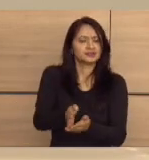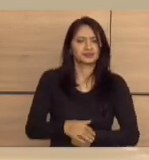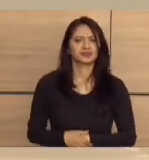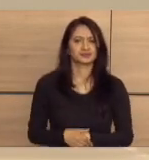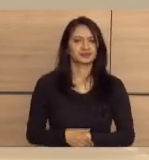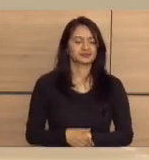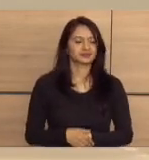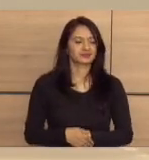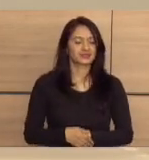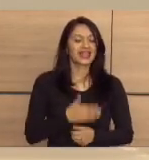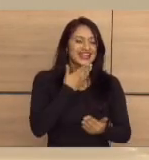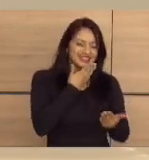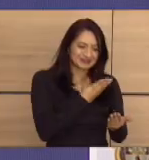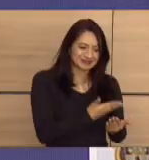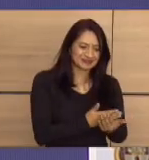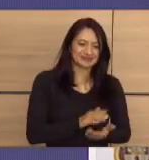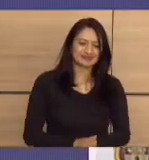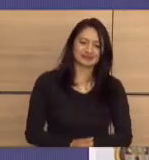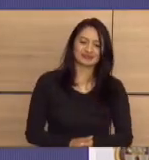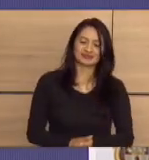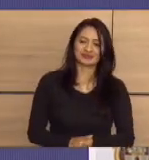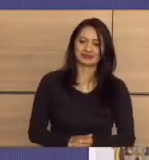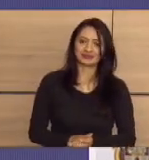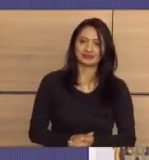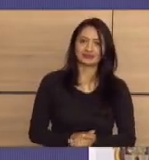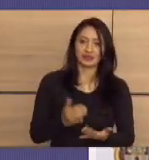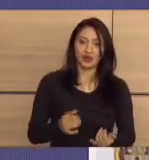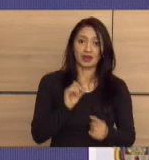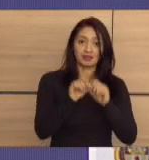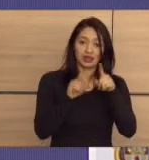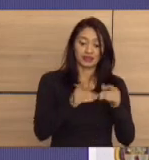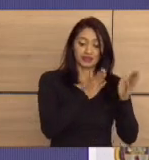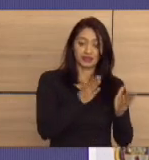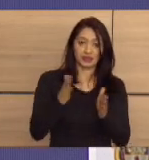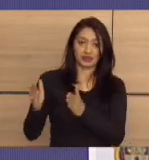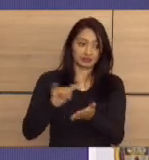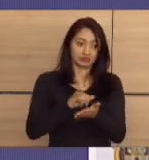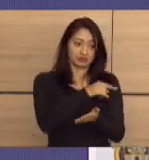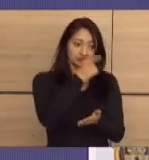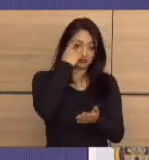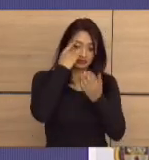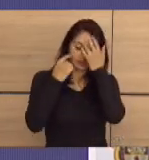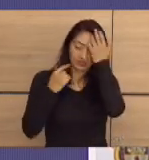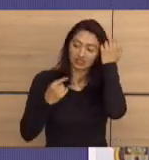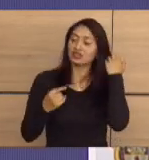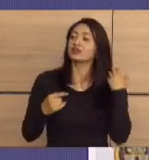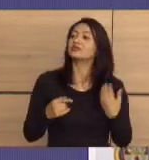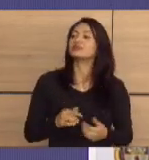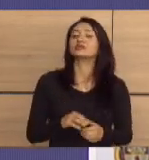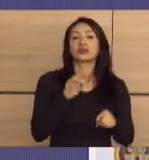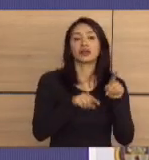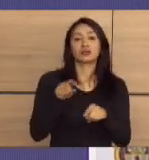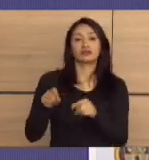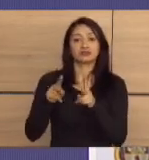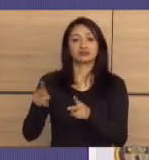Muchas gracias, Juan Carlos. Vamos entonces a la última pregunta, en el orden que ustedes lo consideren. Están aquí algunas de las organizaciones que